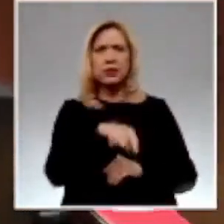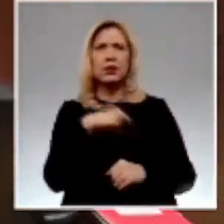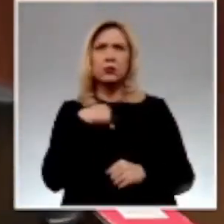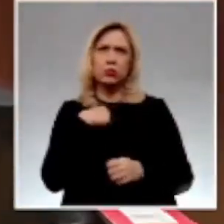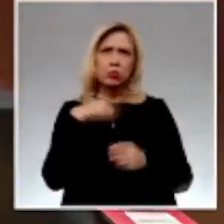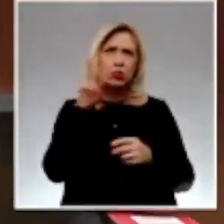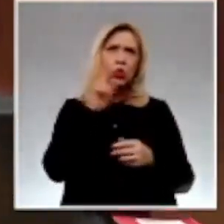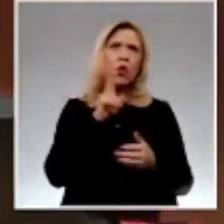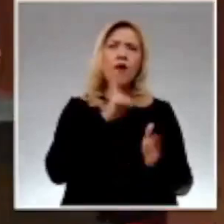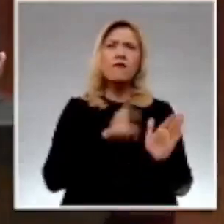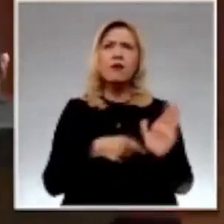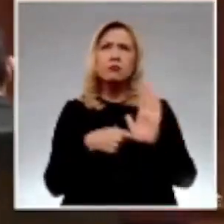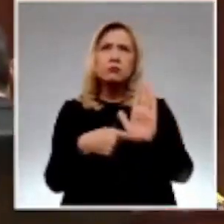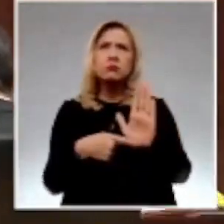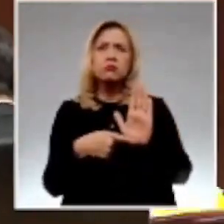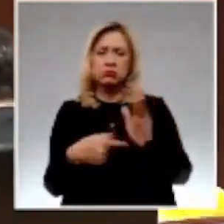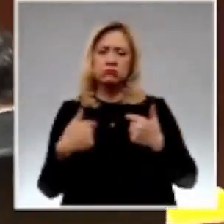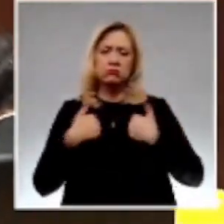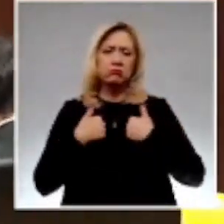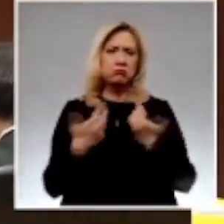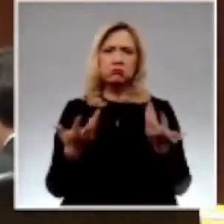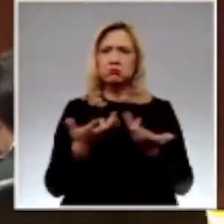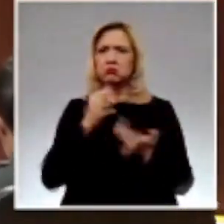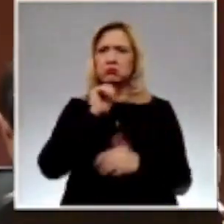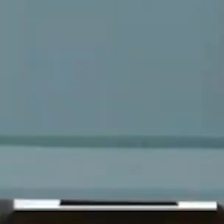poder judicial de la federación Juan Carlos González